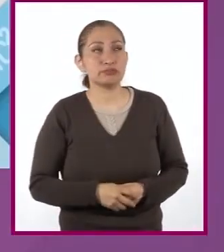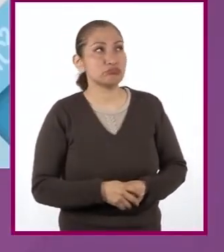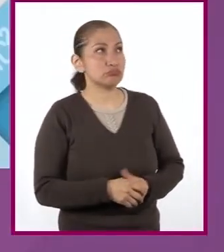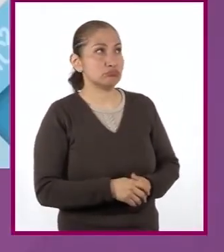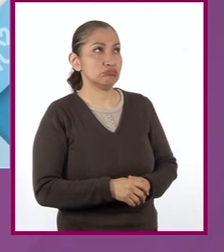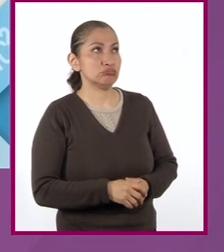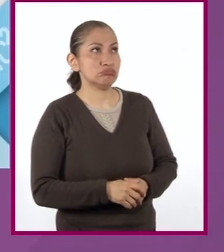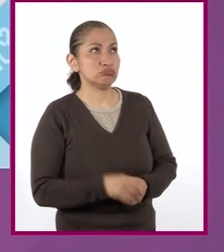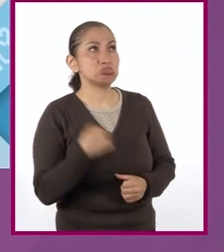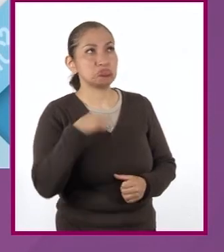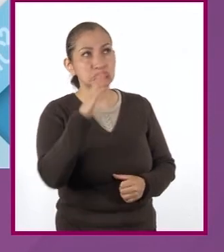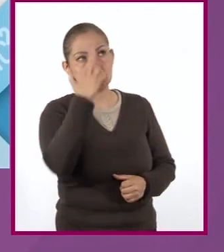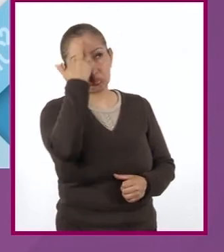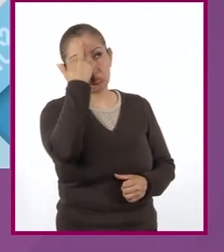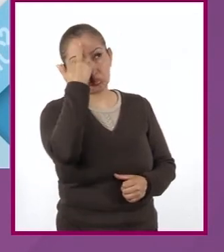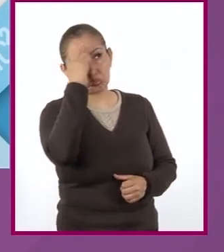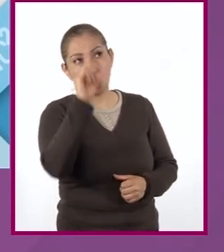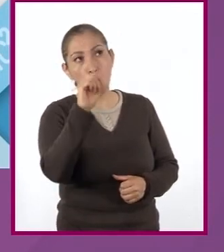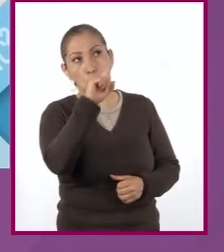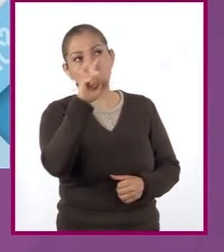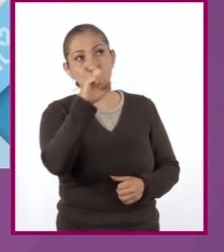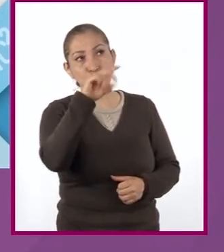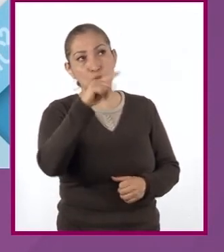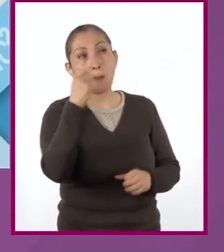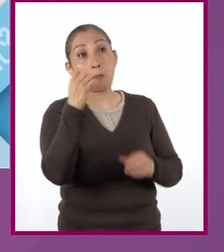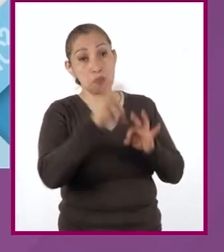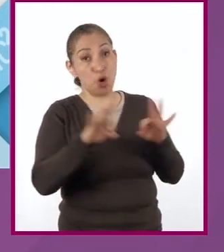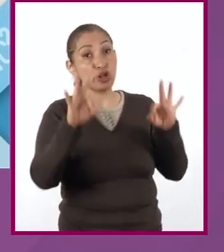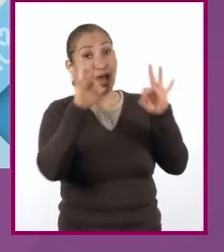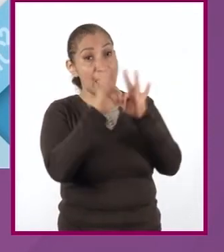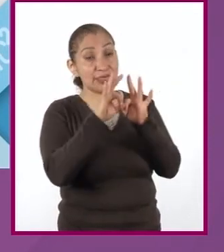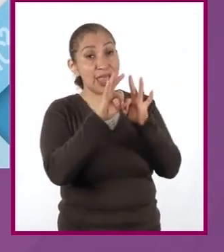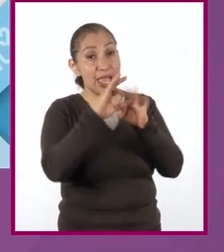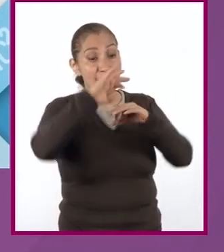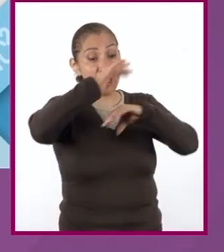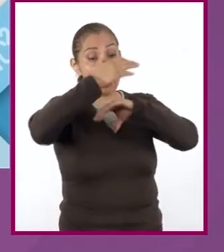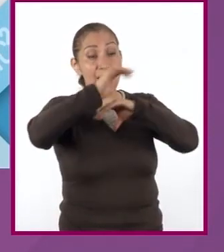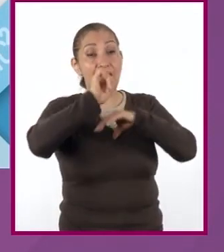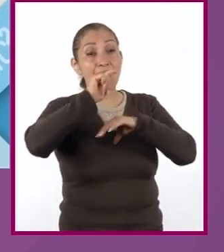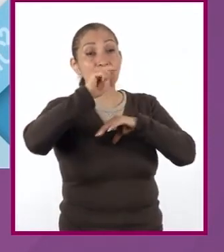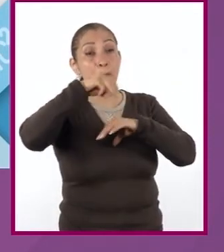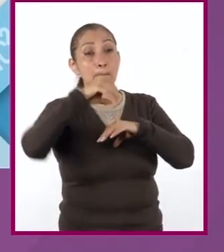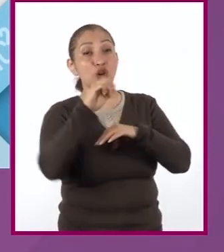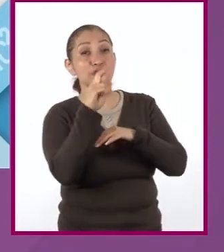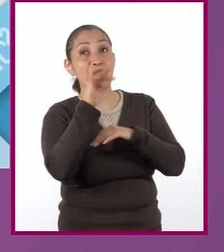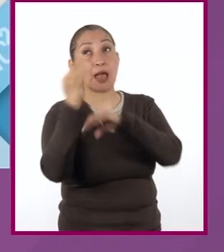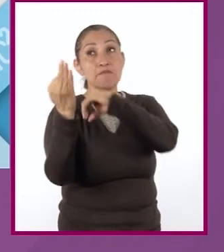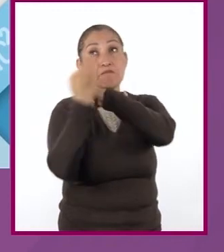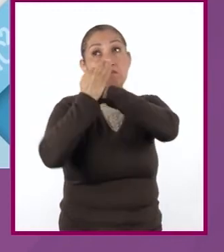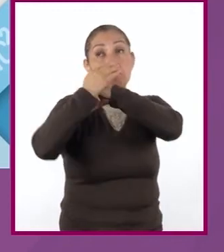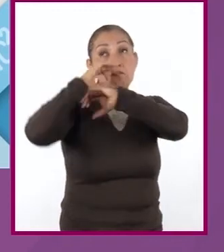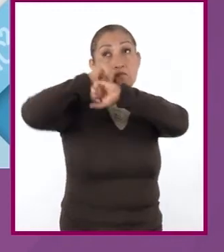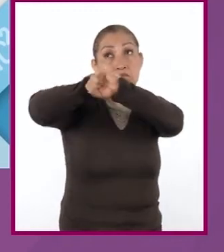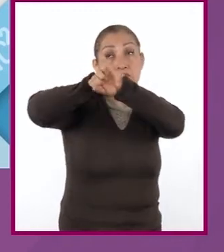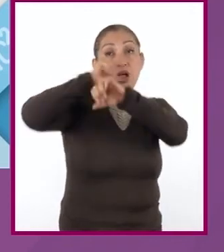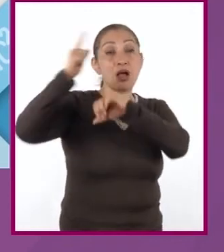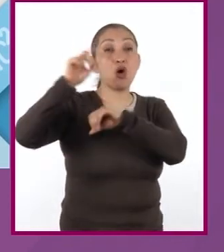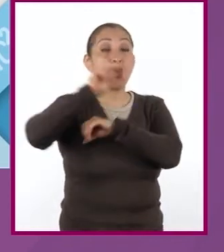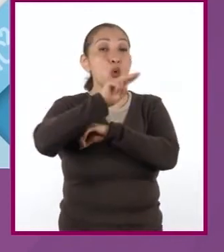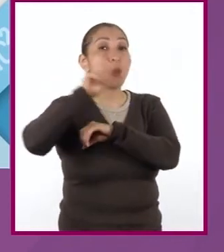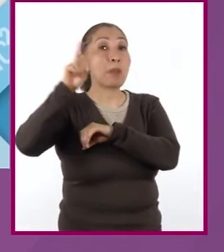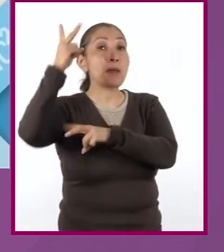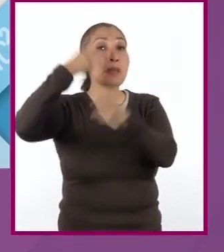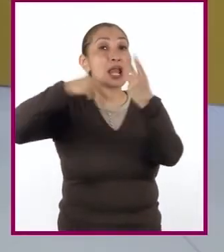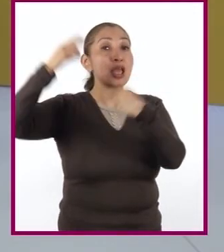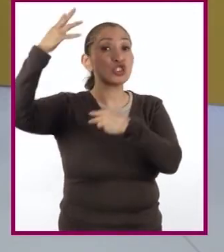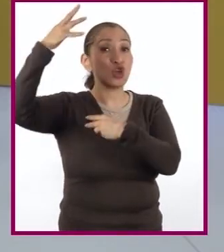Pues recuerdo que la capa de ozono es una parte muy importante de la atmósfera, ya que nos protege de los rayos ultravioletas que provienen